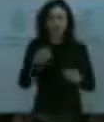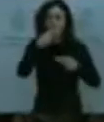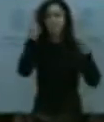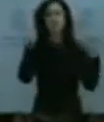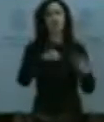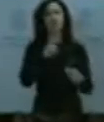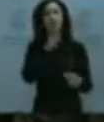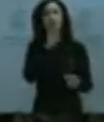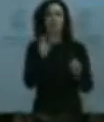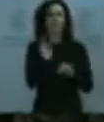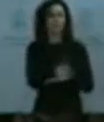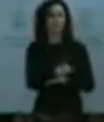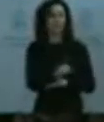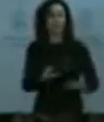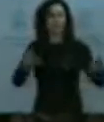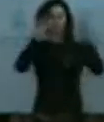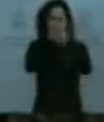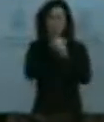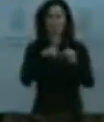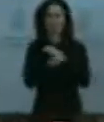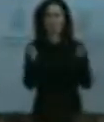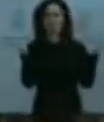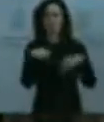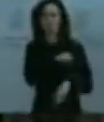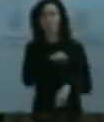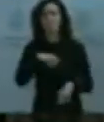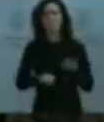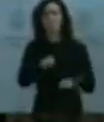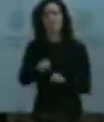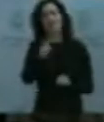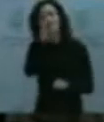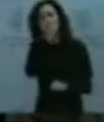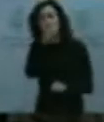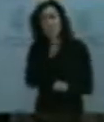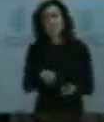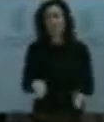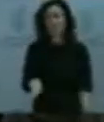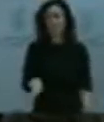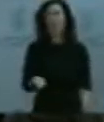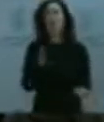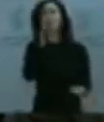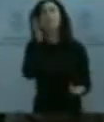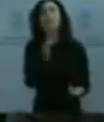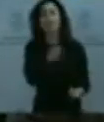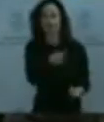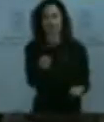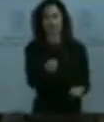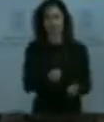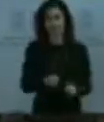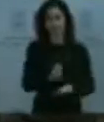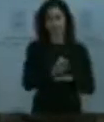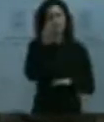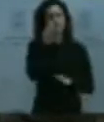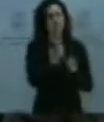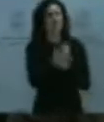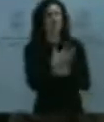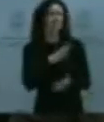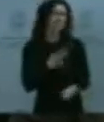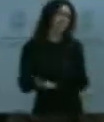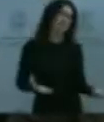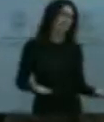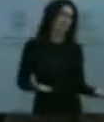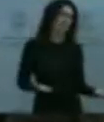recursos, privatizaciones encubiertas. Por cierto, señora consejera, estaría bien que nos aclarase sus planes de privatización para